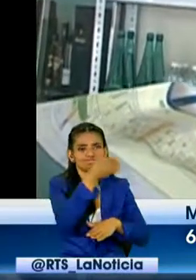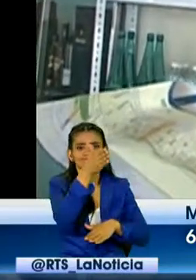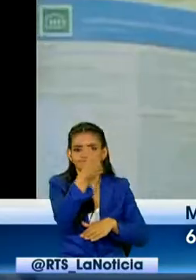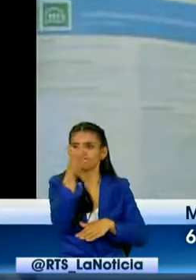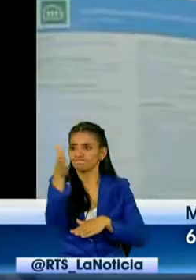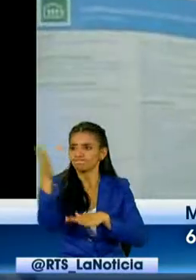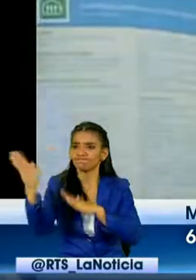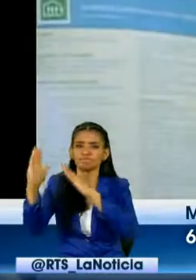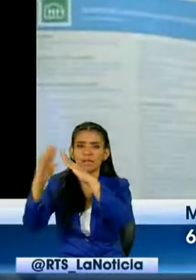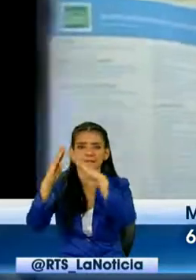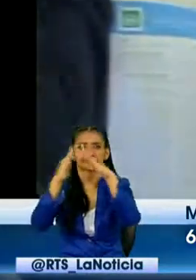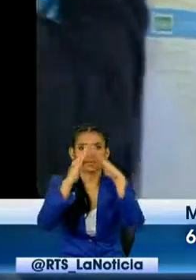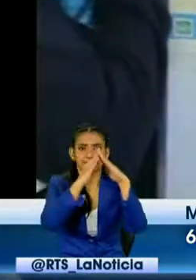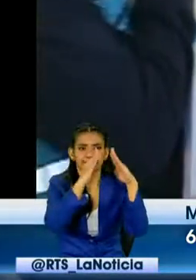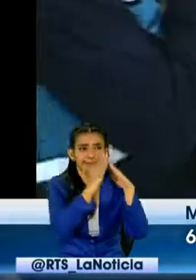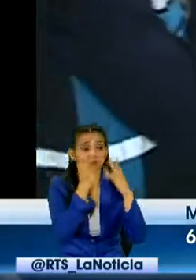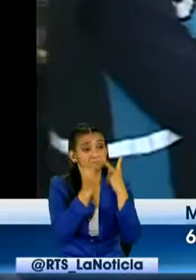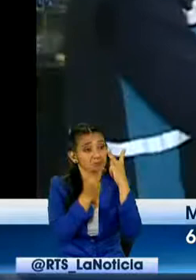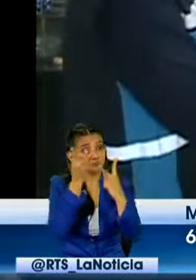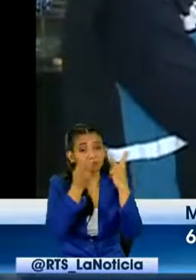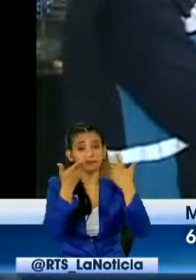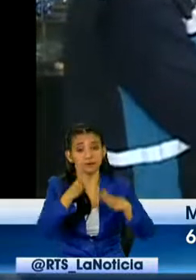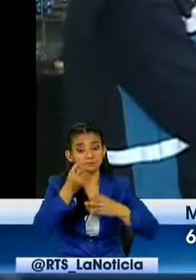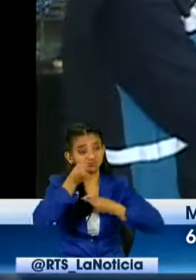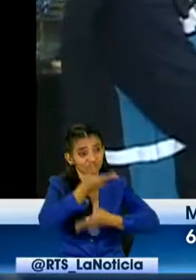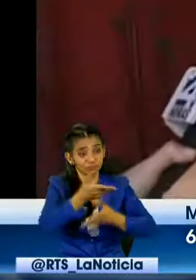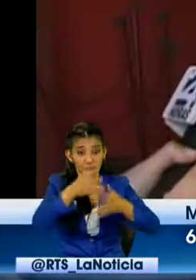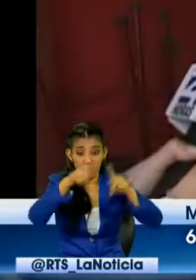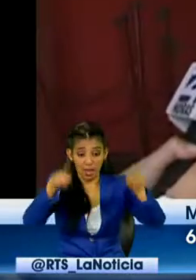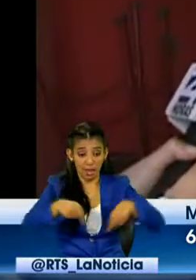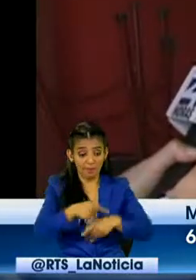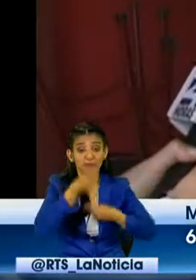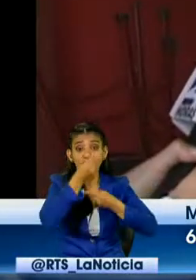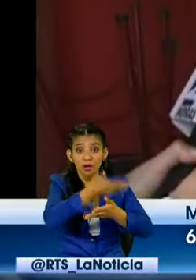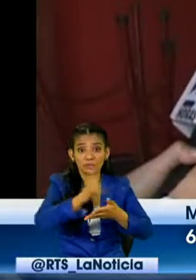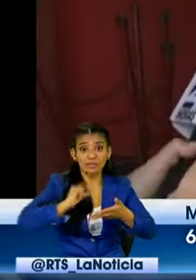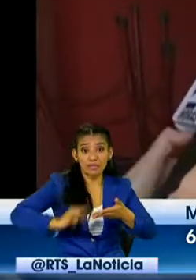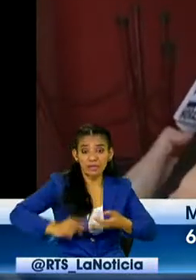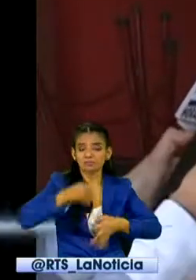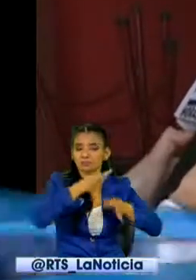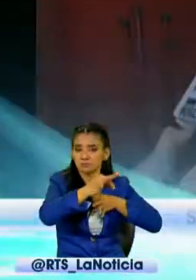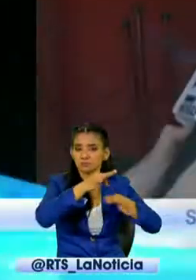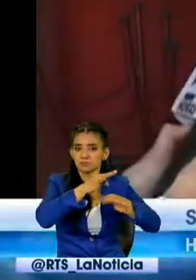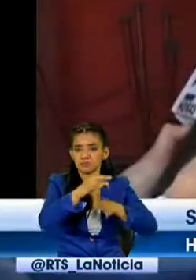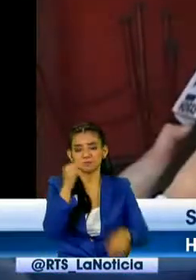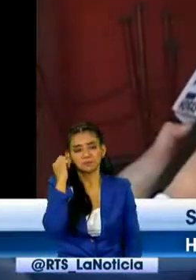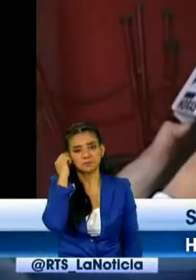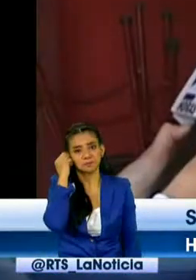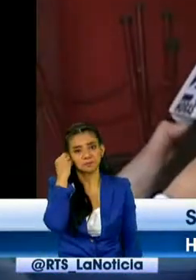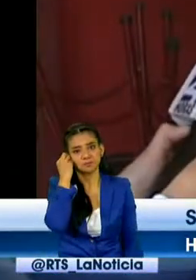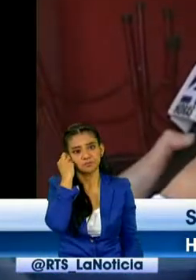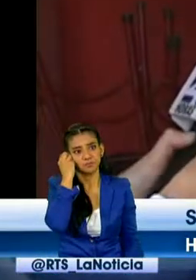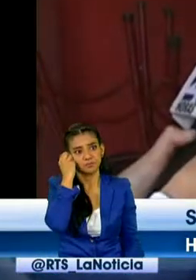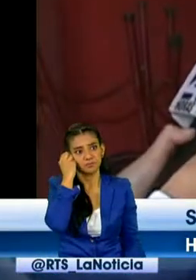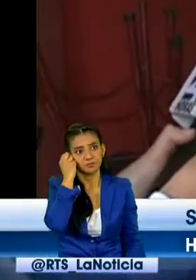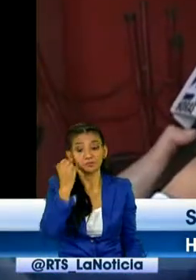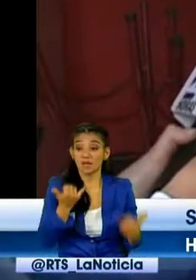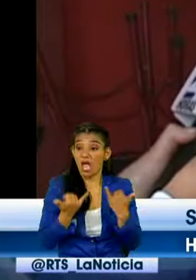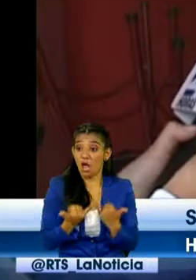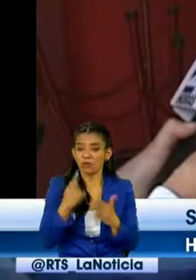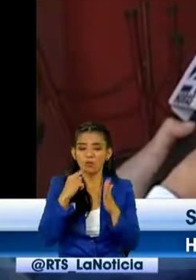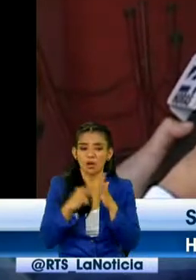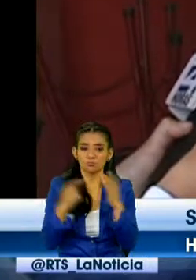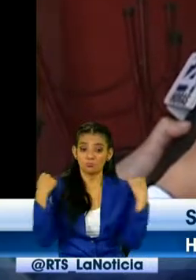sectores. En su visita, detallan la información del mapa. Ahorita nos están poniendo sobre qué tenemos que tener en